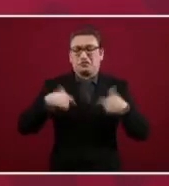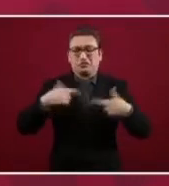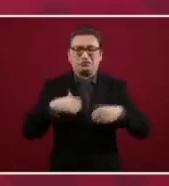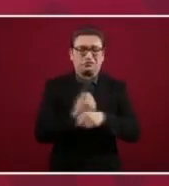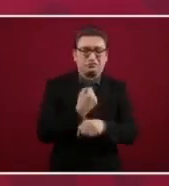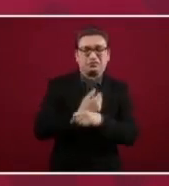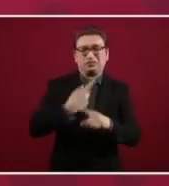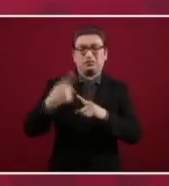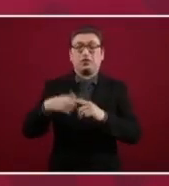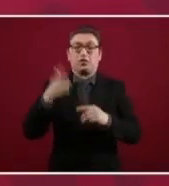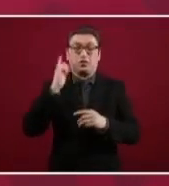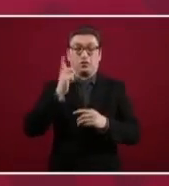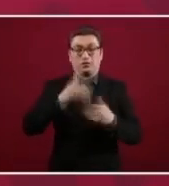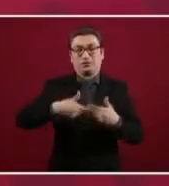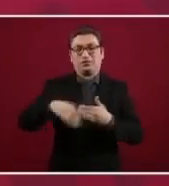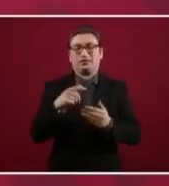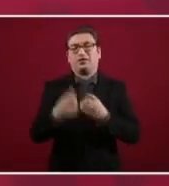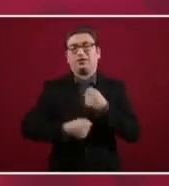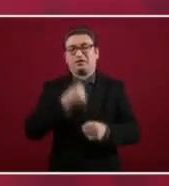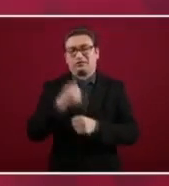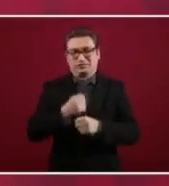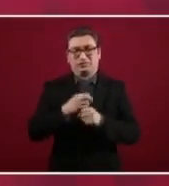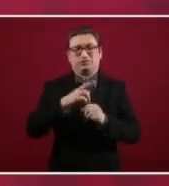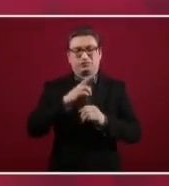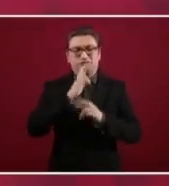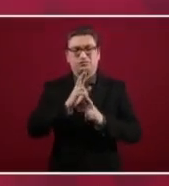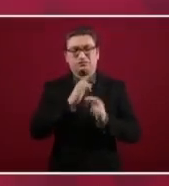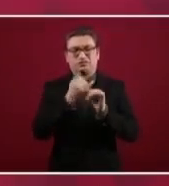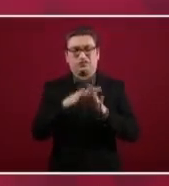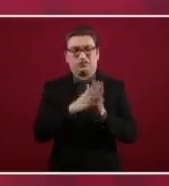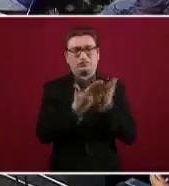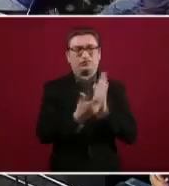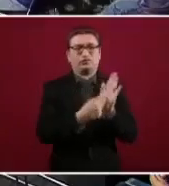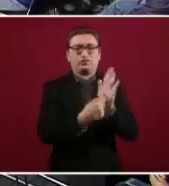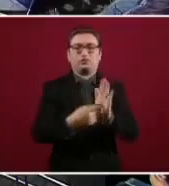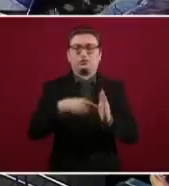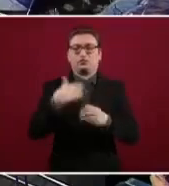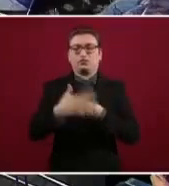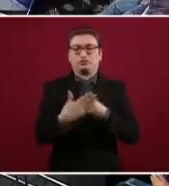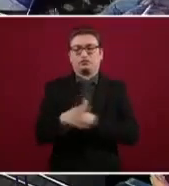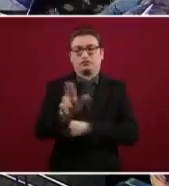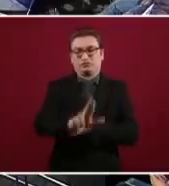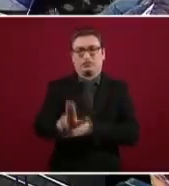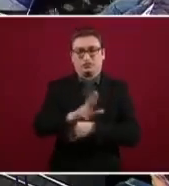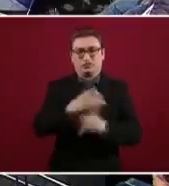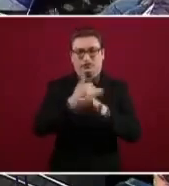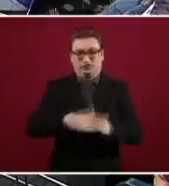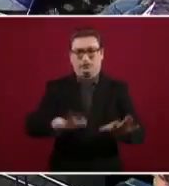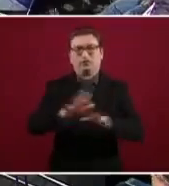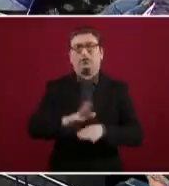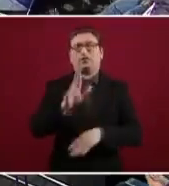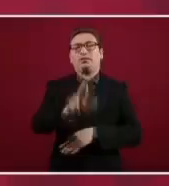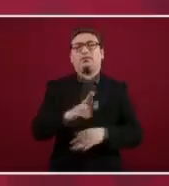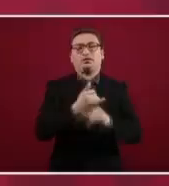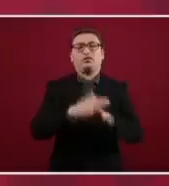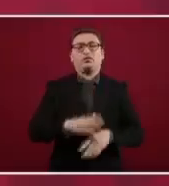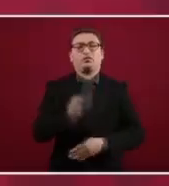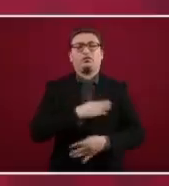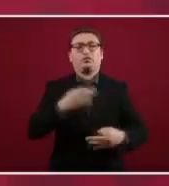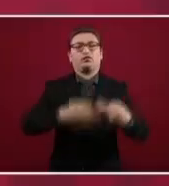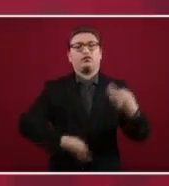cuando vemos los resultados para cerrar el próximo martes tenemos todos los resultados del buen fin